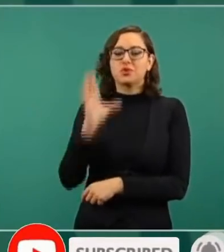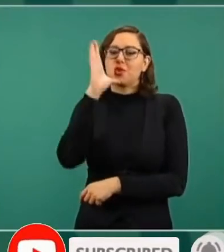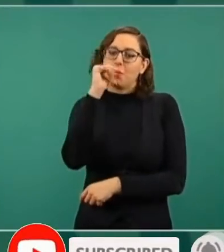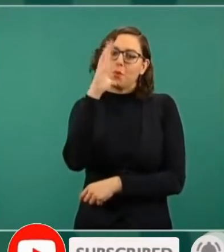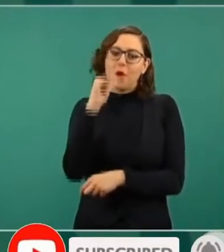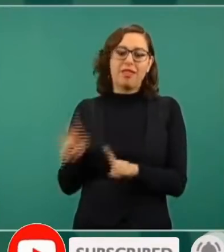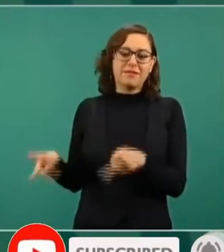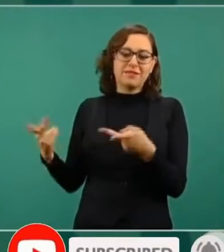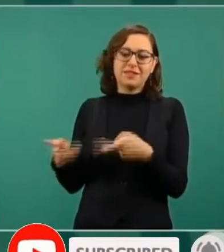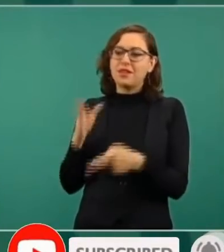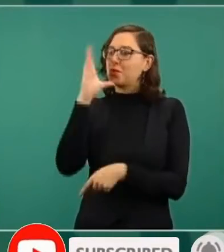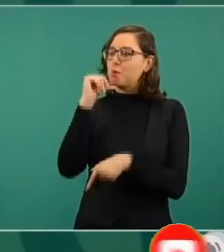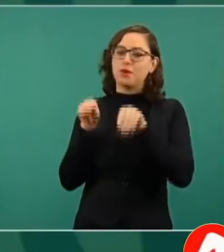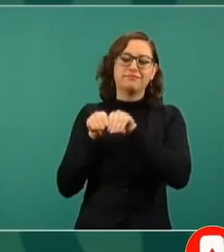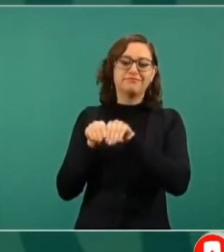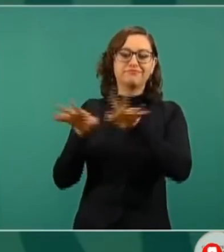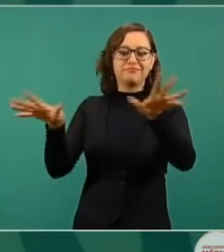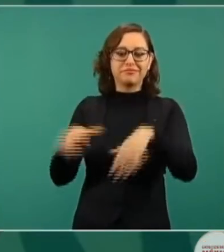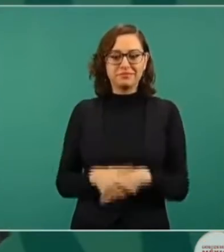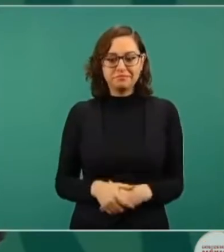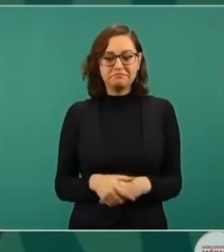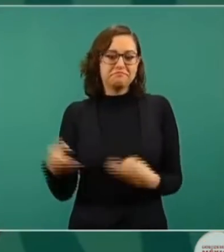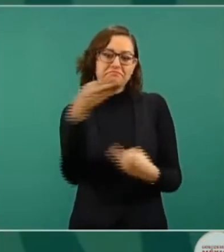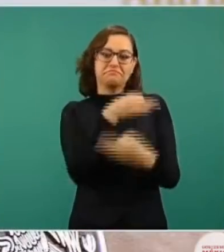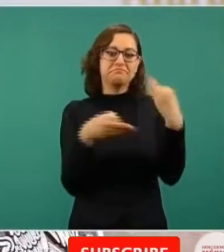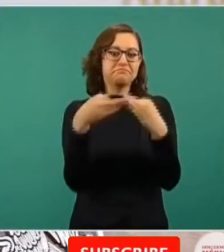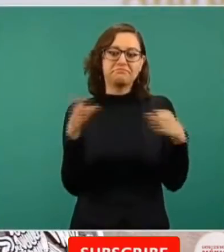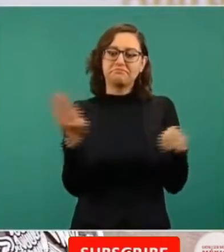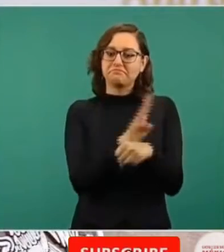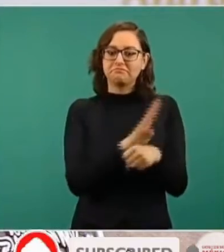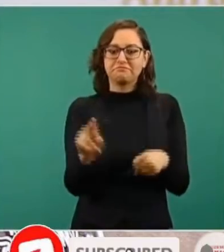beneficios a los privados. Otra joya,